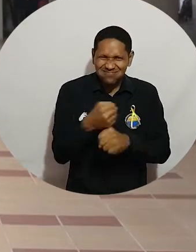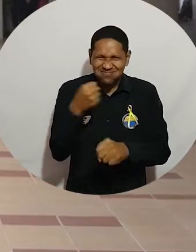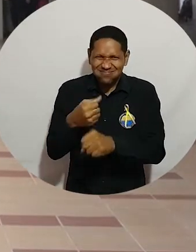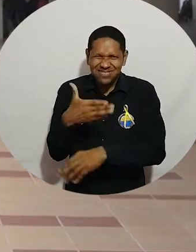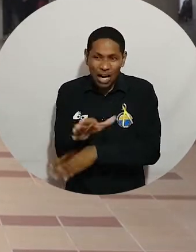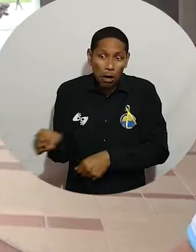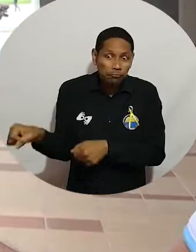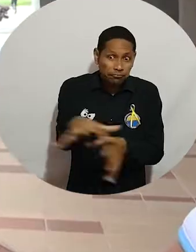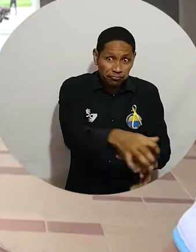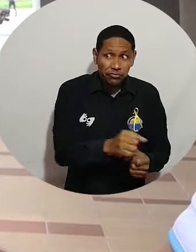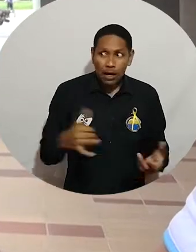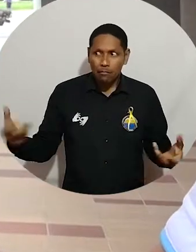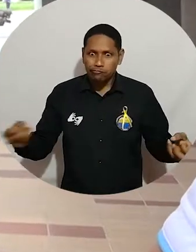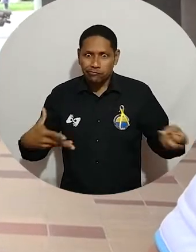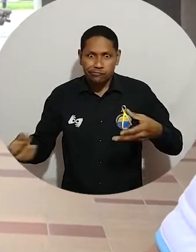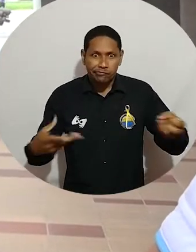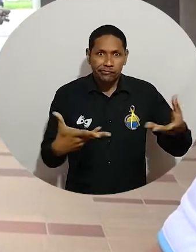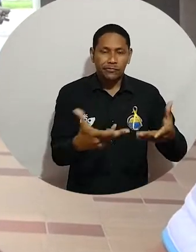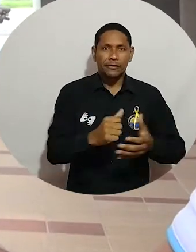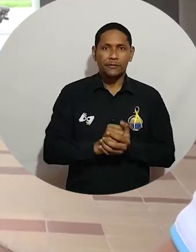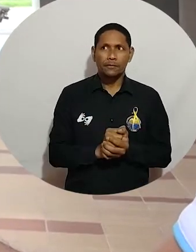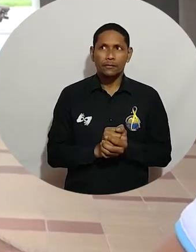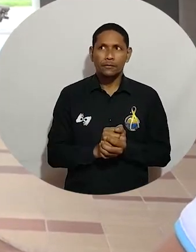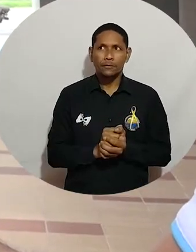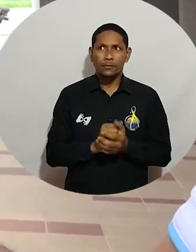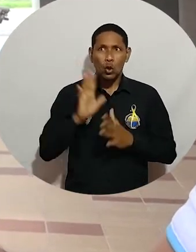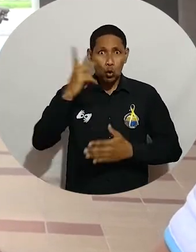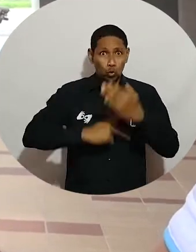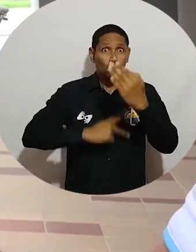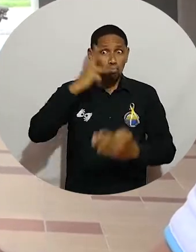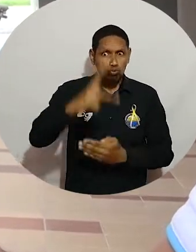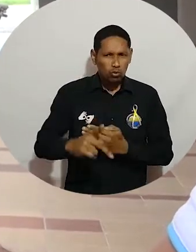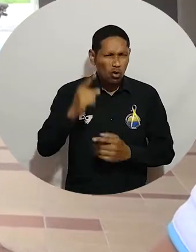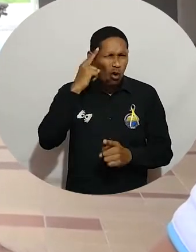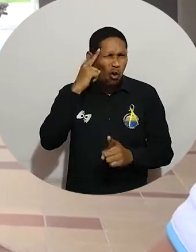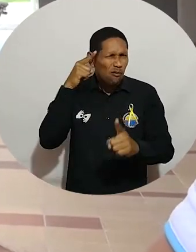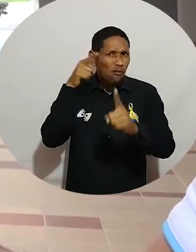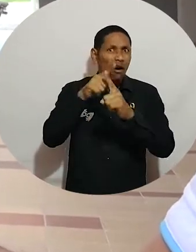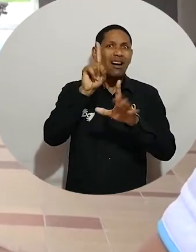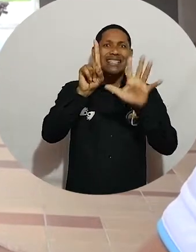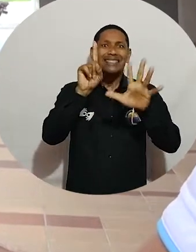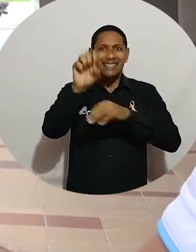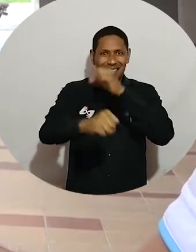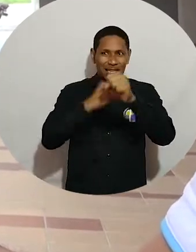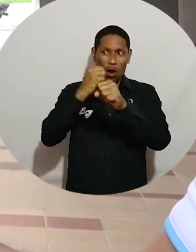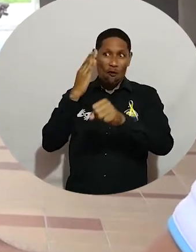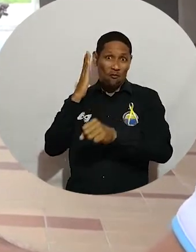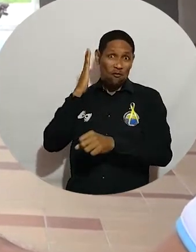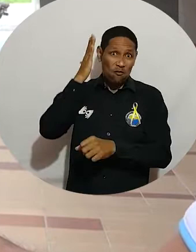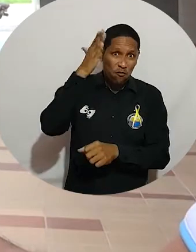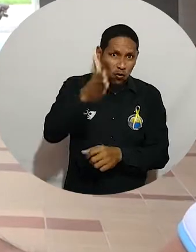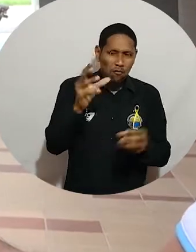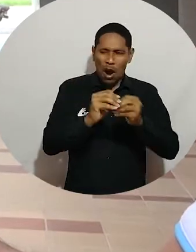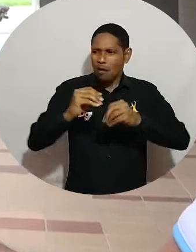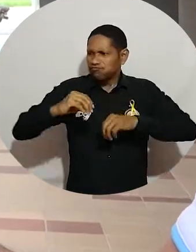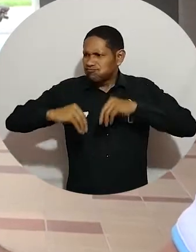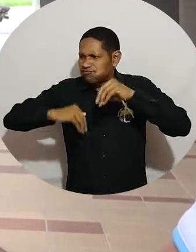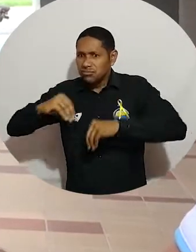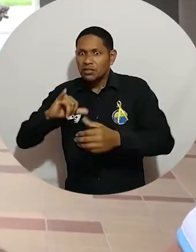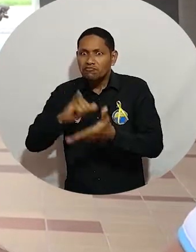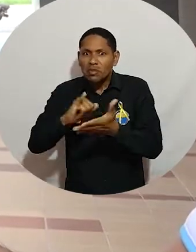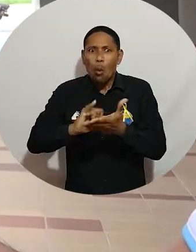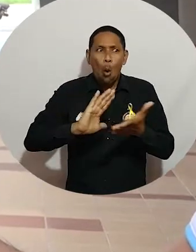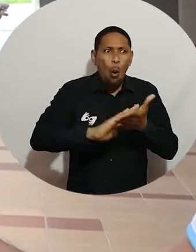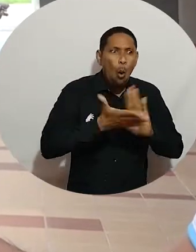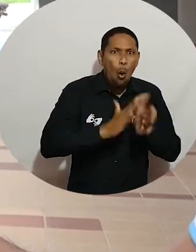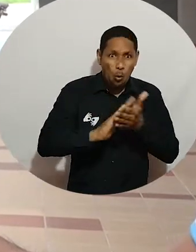artesanales en Pueblo Viejo. El proyecto busca a fortalecer en 6 áreas muy específicas la